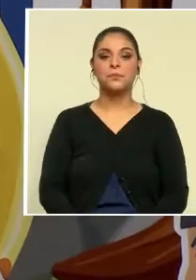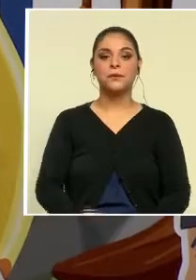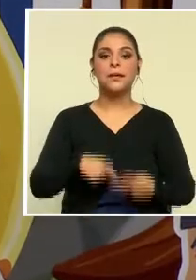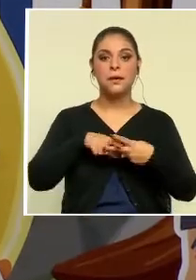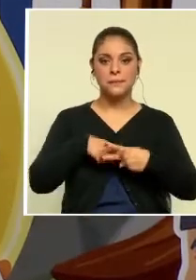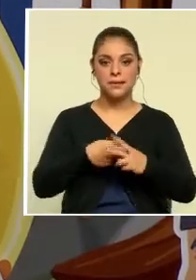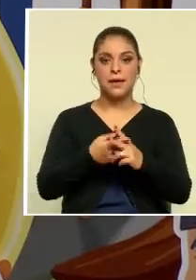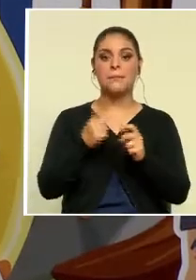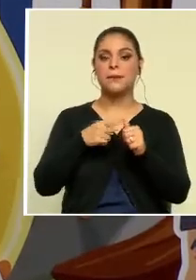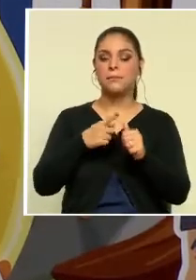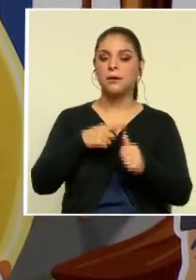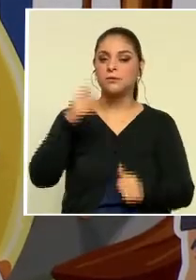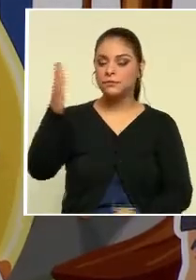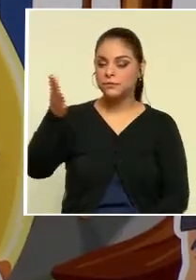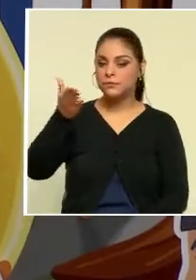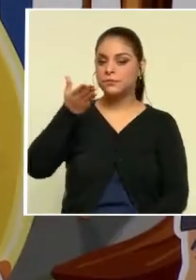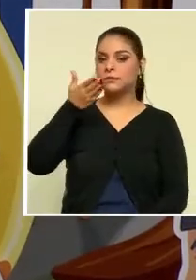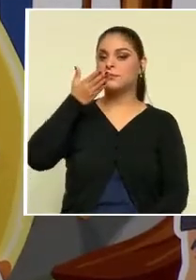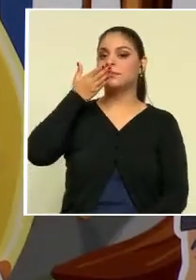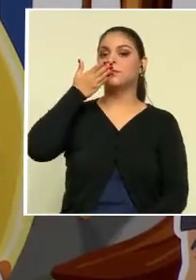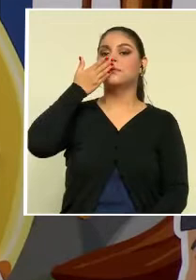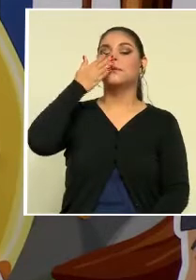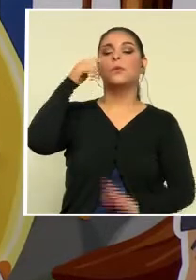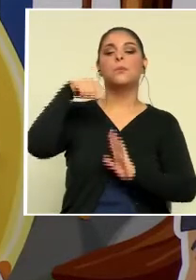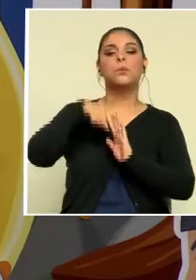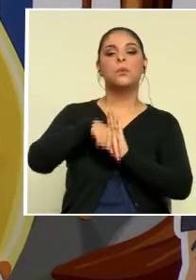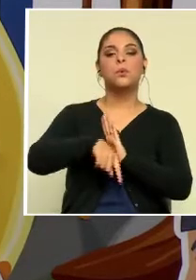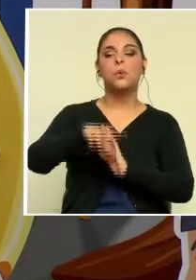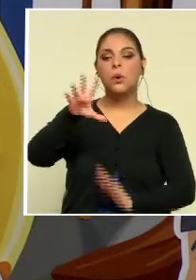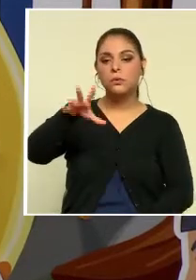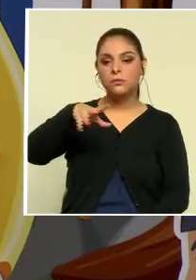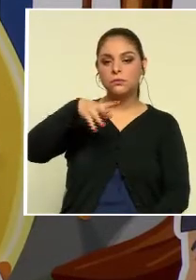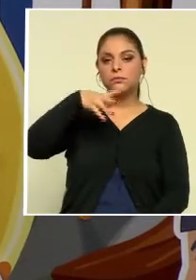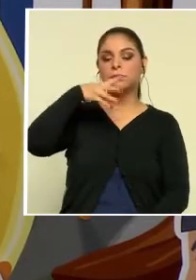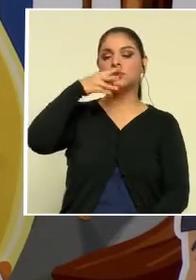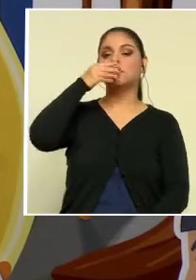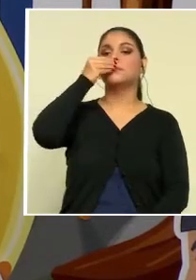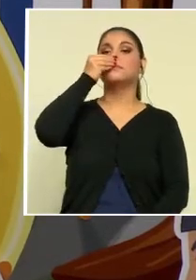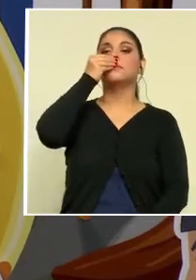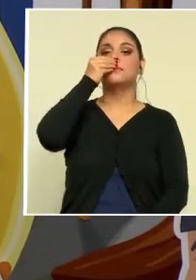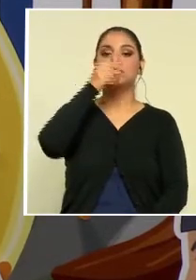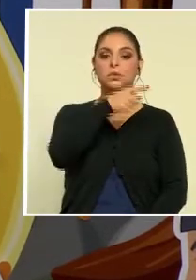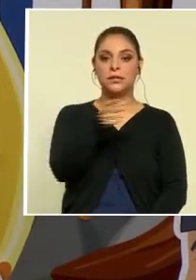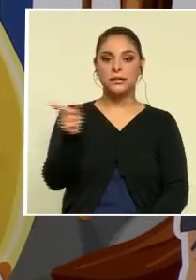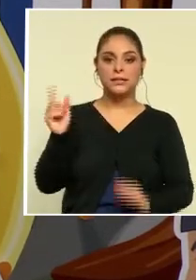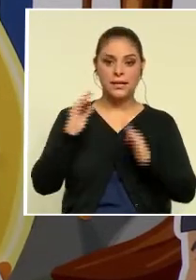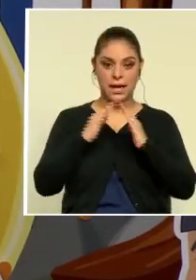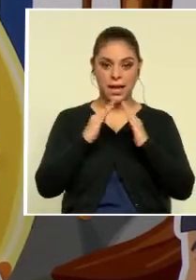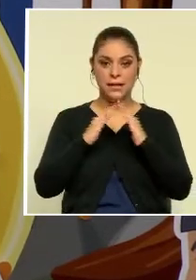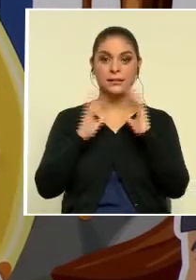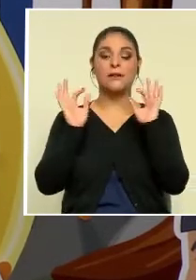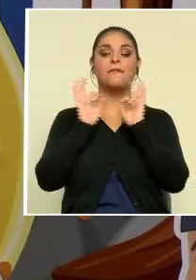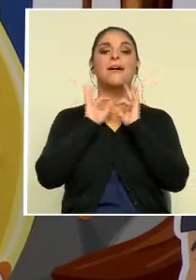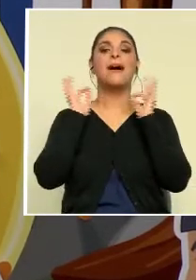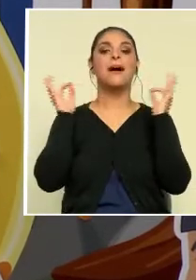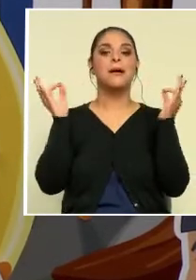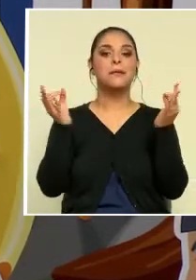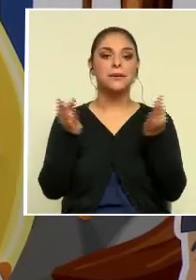primero a respirar una respiración profunda niños y niñas en casa grupo familiar